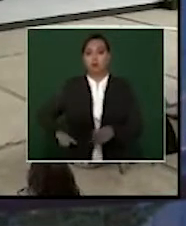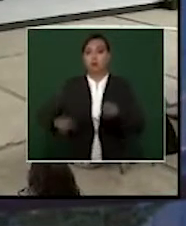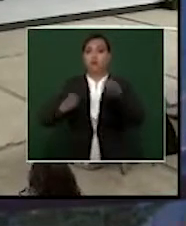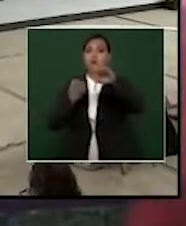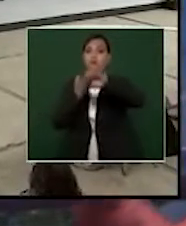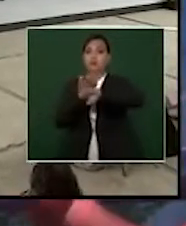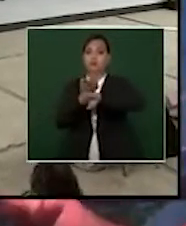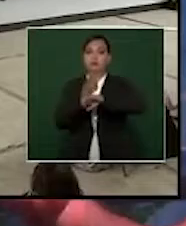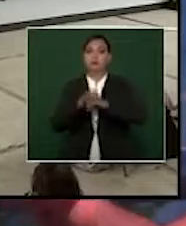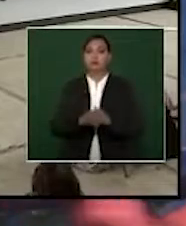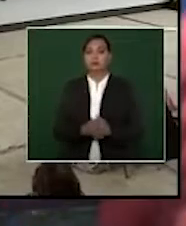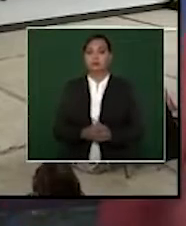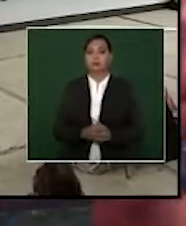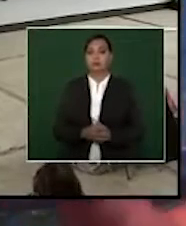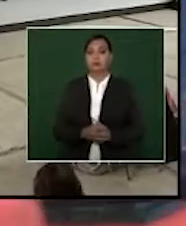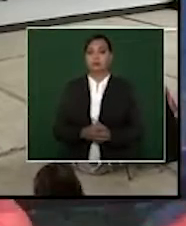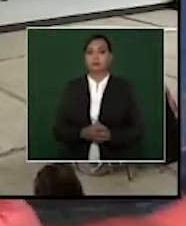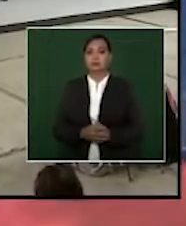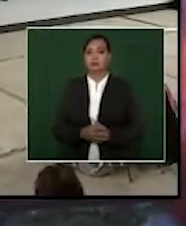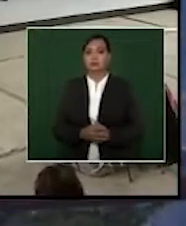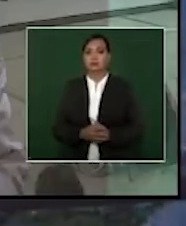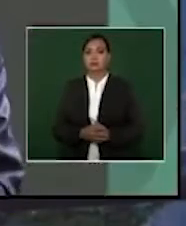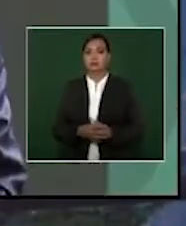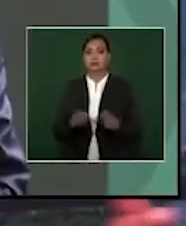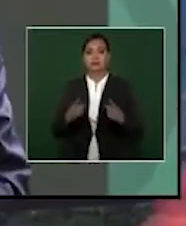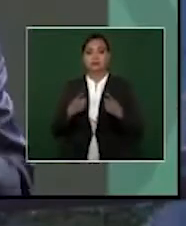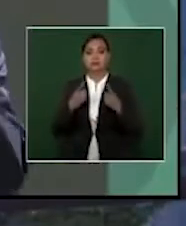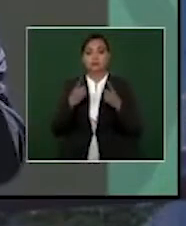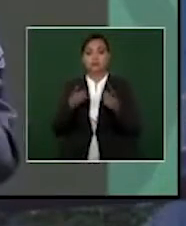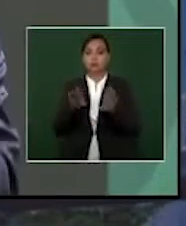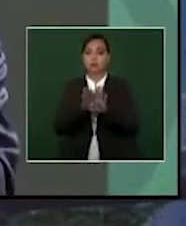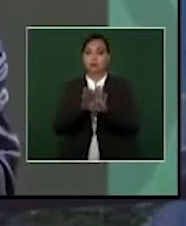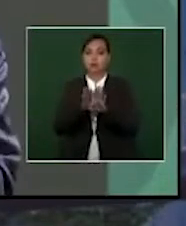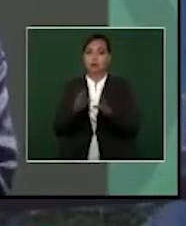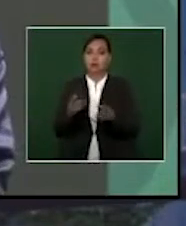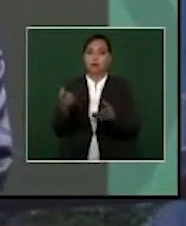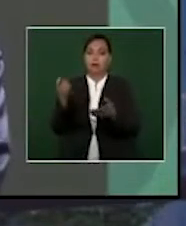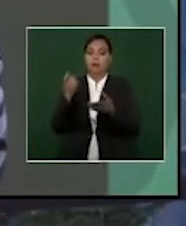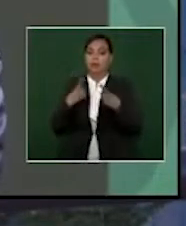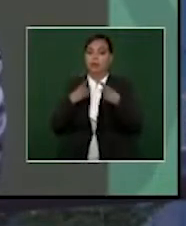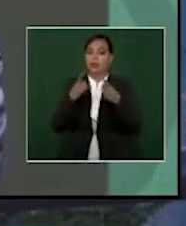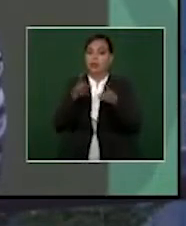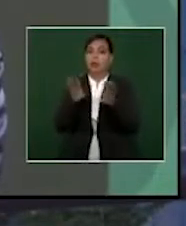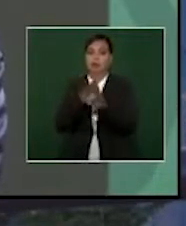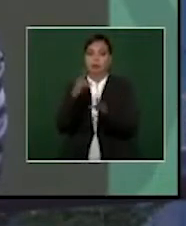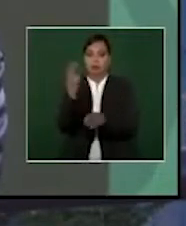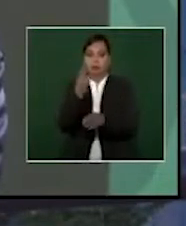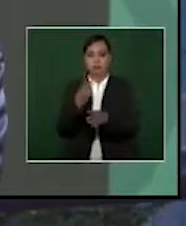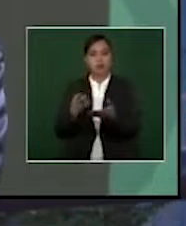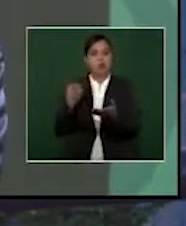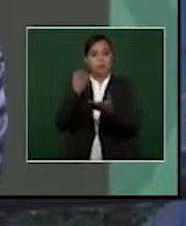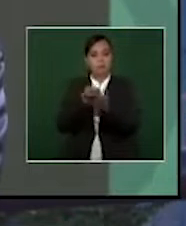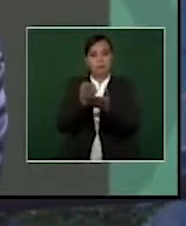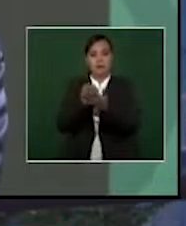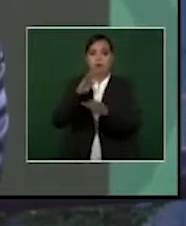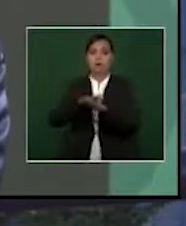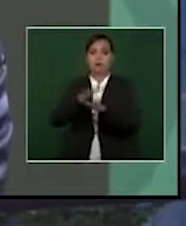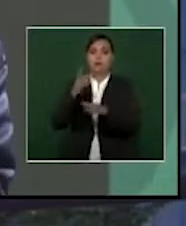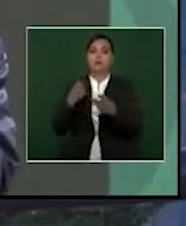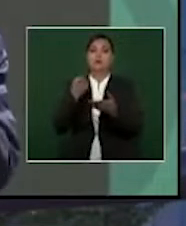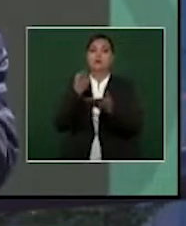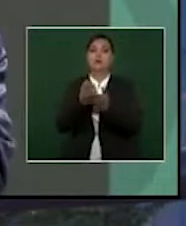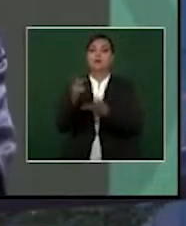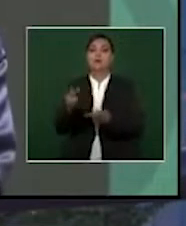Tamaulipas, inclusive el presidente habló de Veracruz, y así hay varios en toda la República Mexicana. Creo que esos